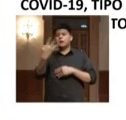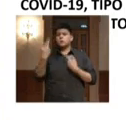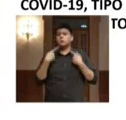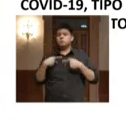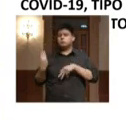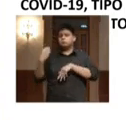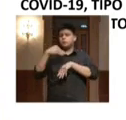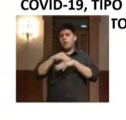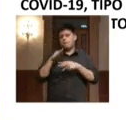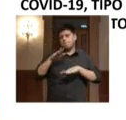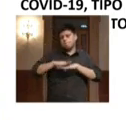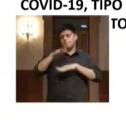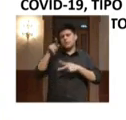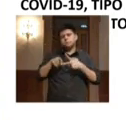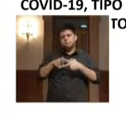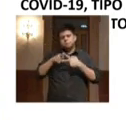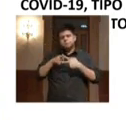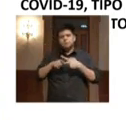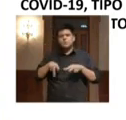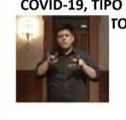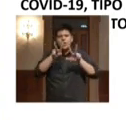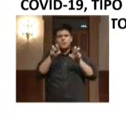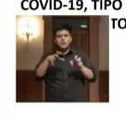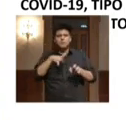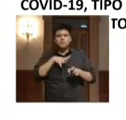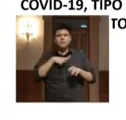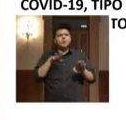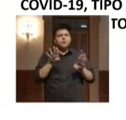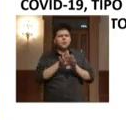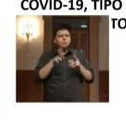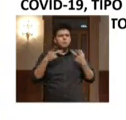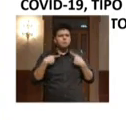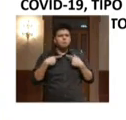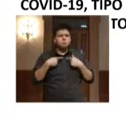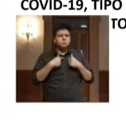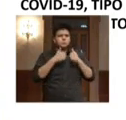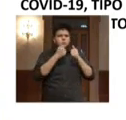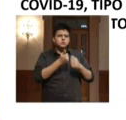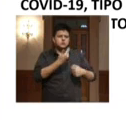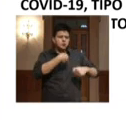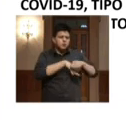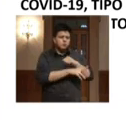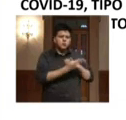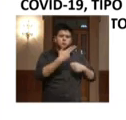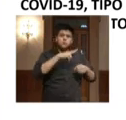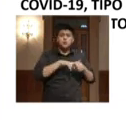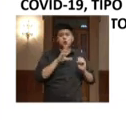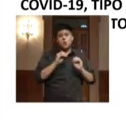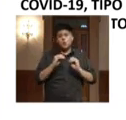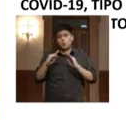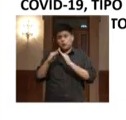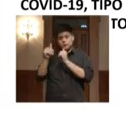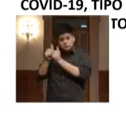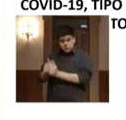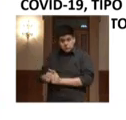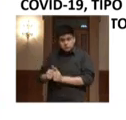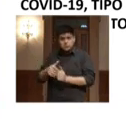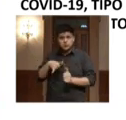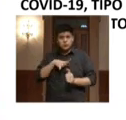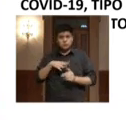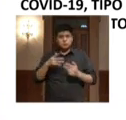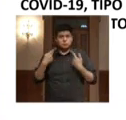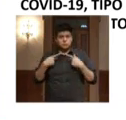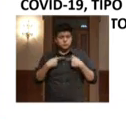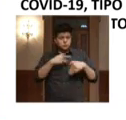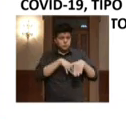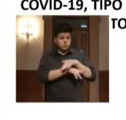Respecto a las el estatus de hospitalizado y ambulatorio, el tipo de manejo que se le dio al paciente, hospitalizados al día